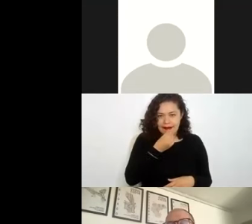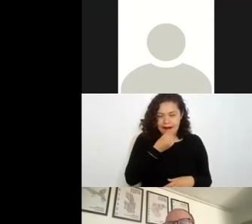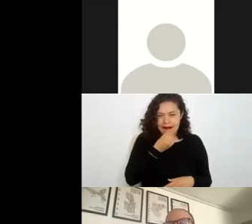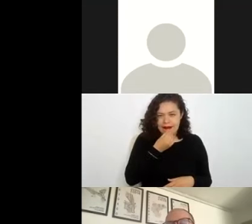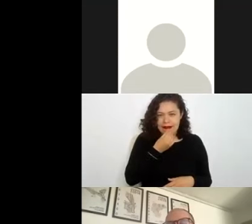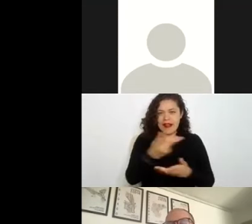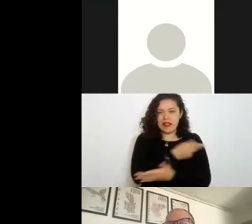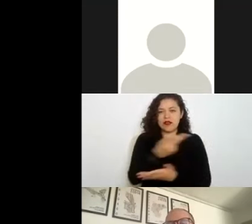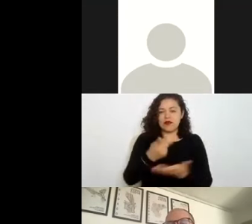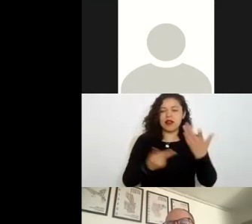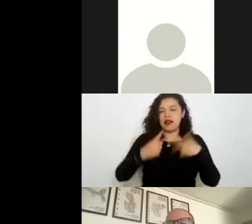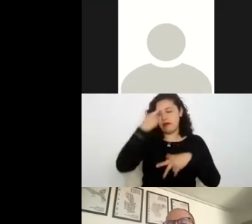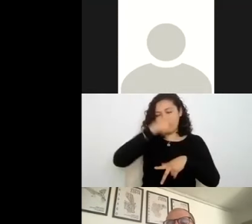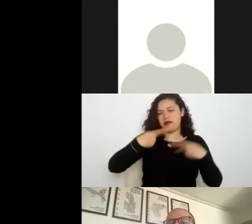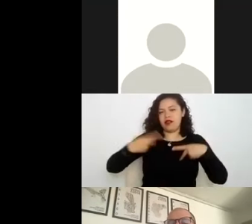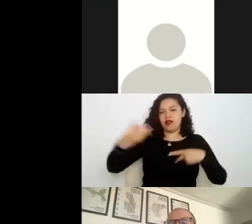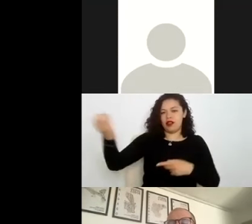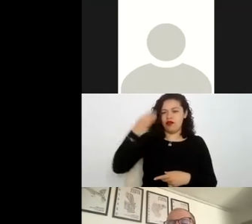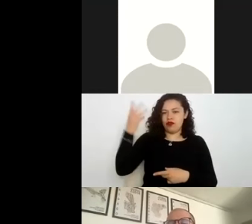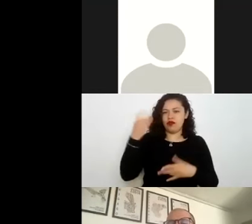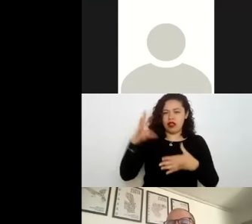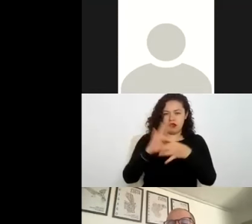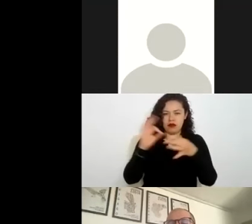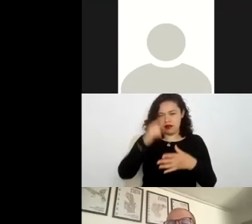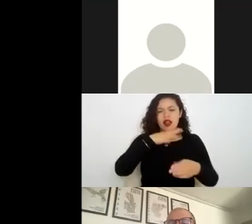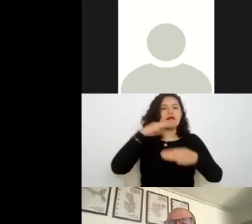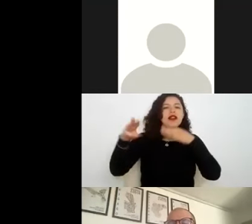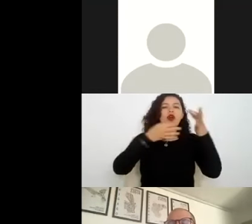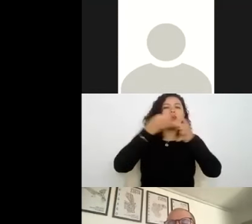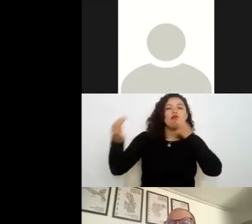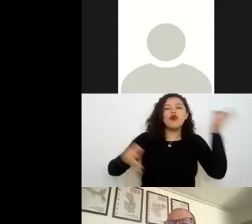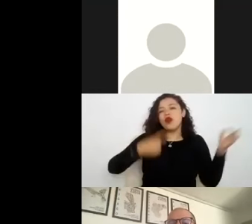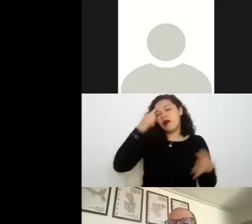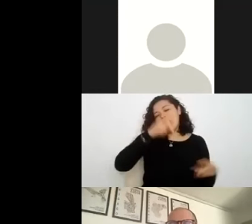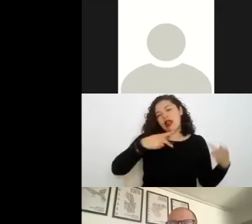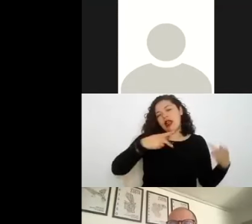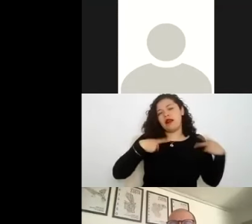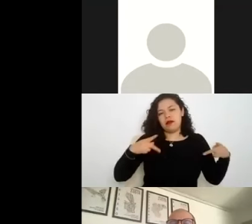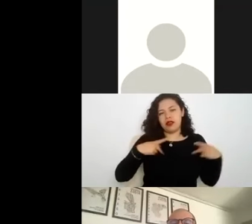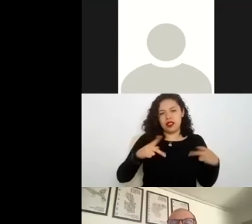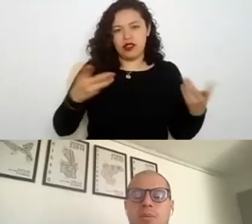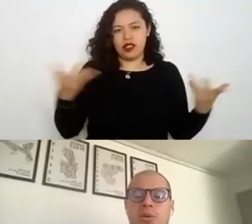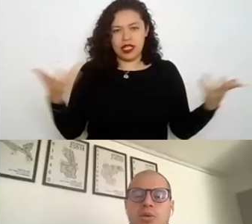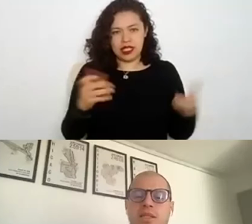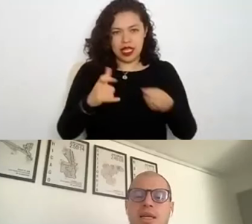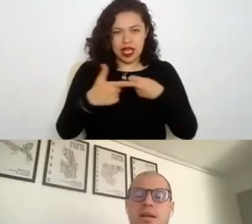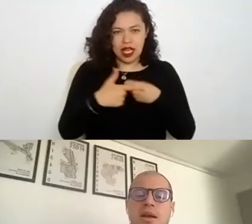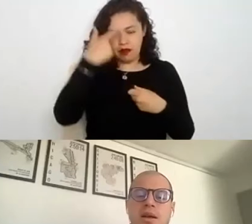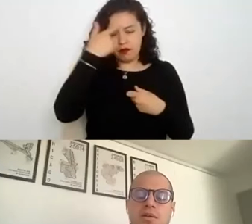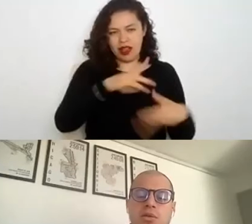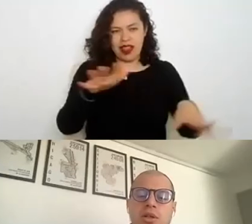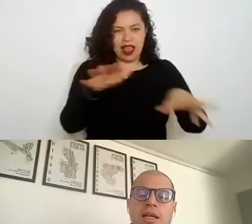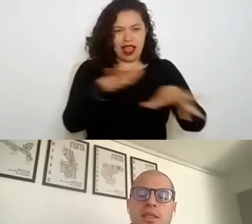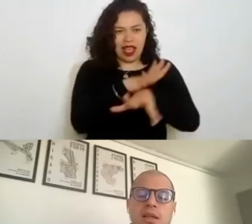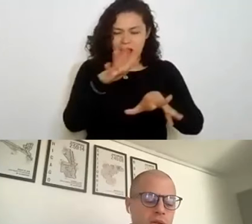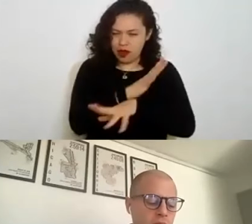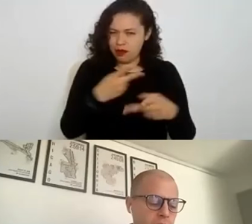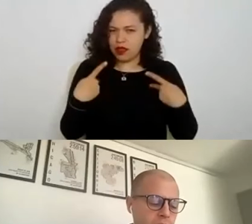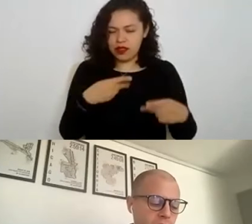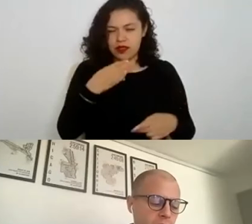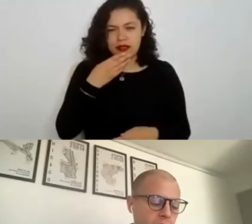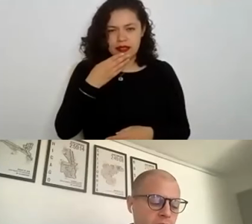Para nosotros es muy importante llevar este mensaje de personas que están haciendo algo, de agentes de cambio que están